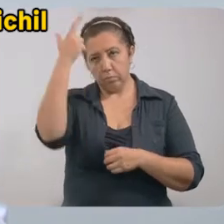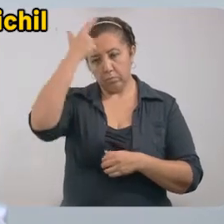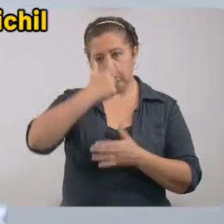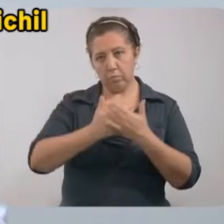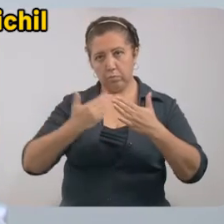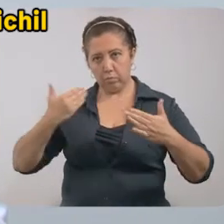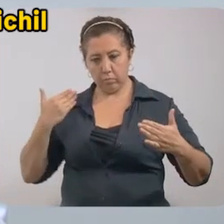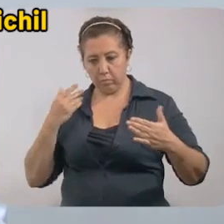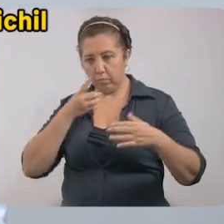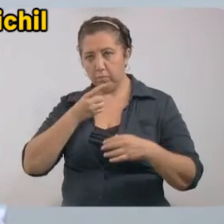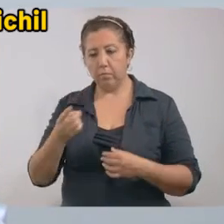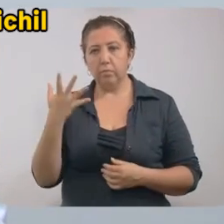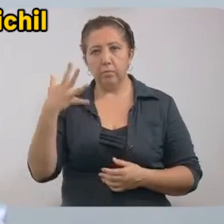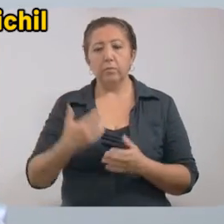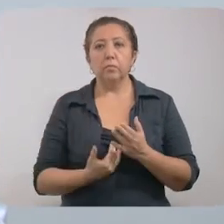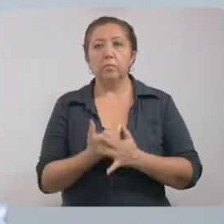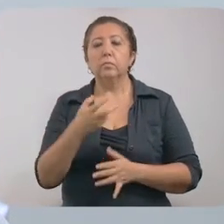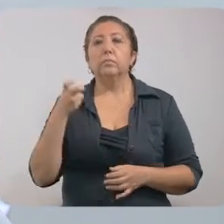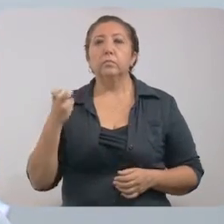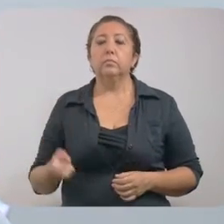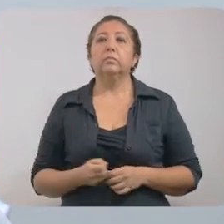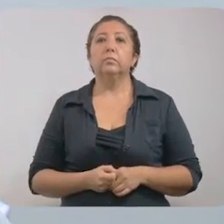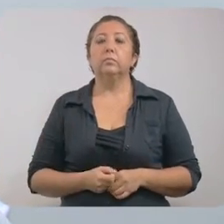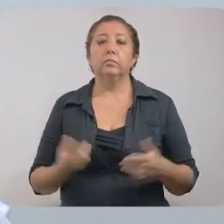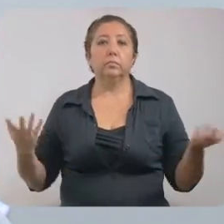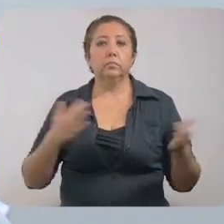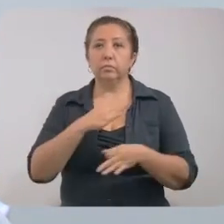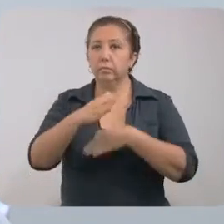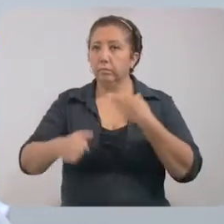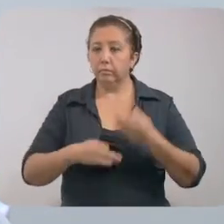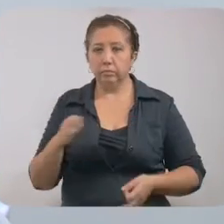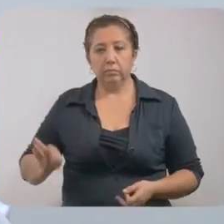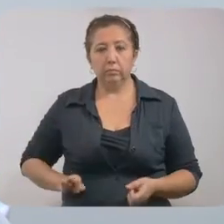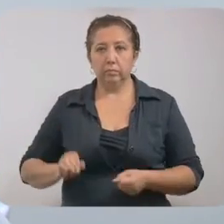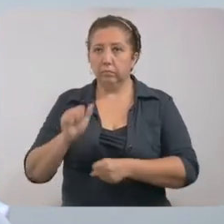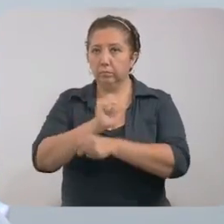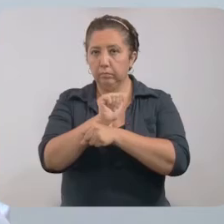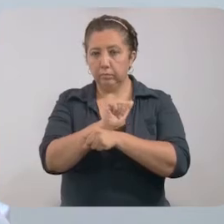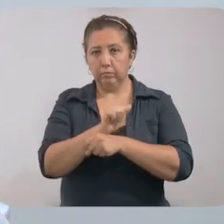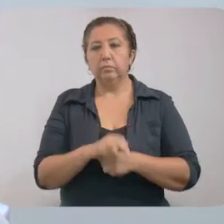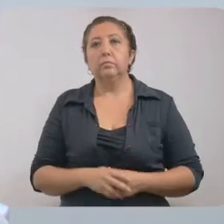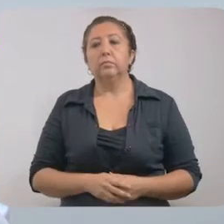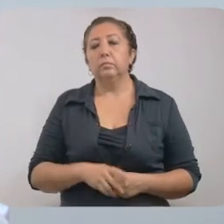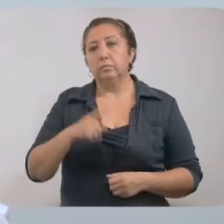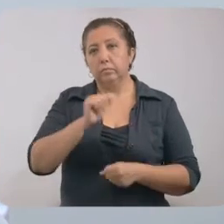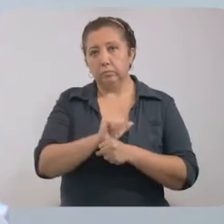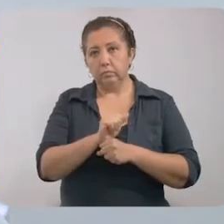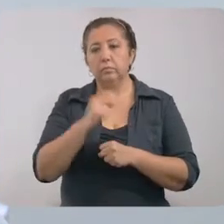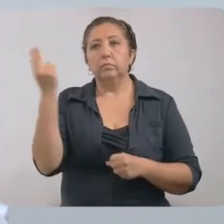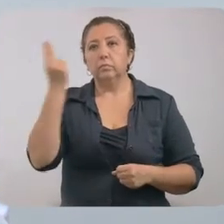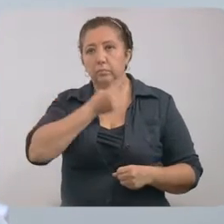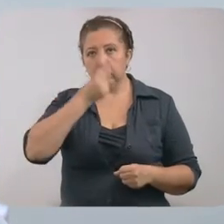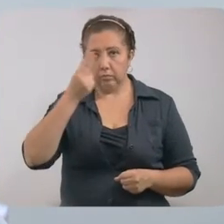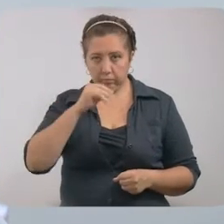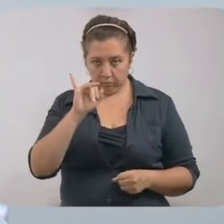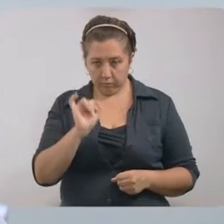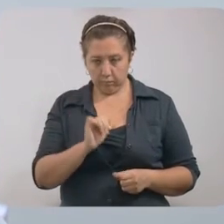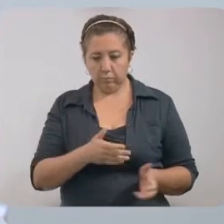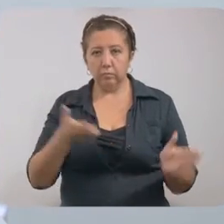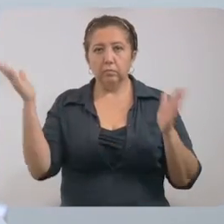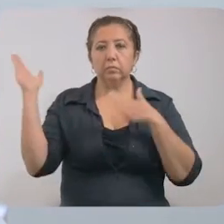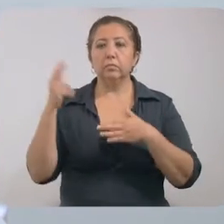9 de la noche hasta las 5 de la mañana. Este operativo aplicará para todo tipo de vehículos, excepto para vehículos de